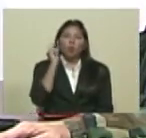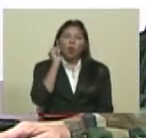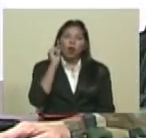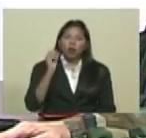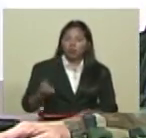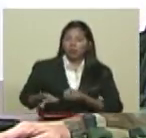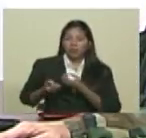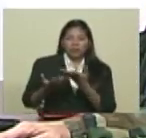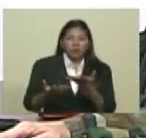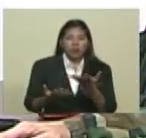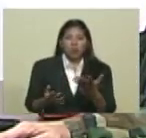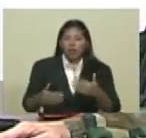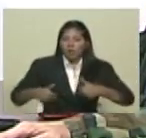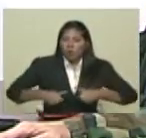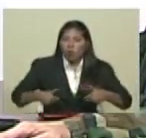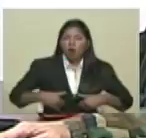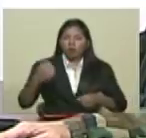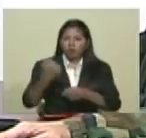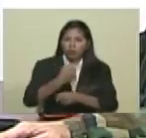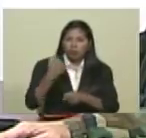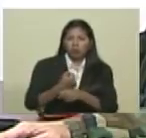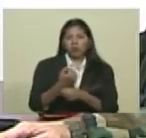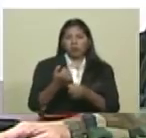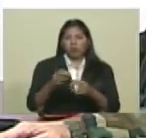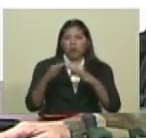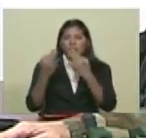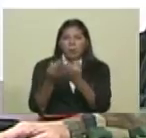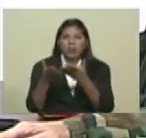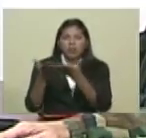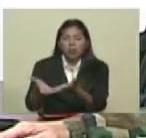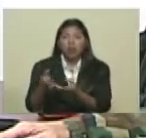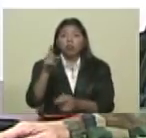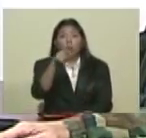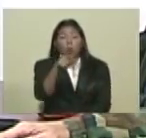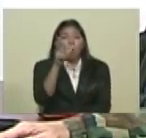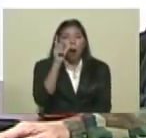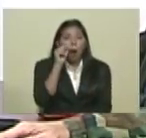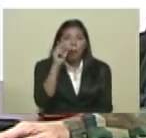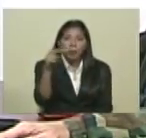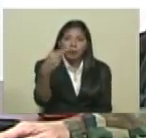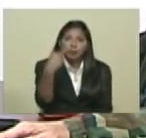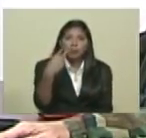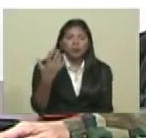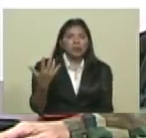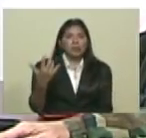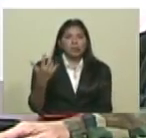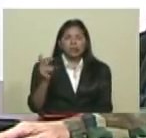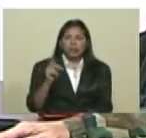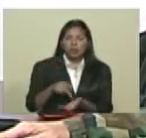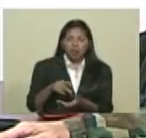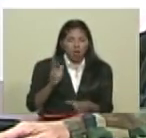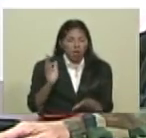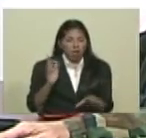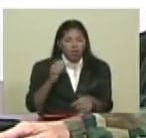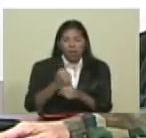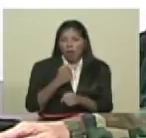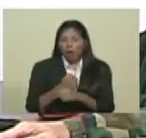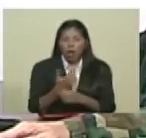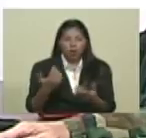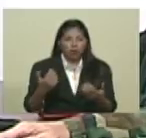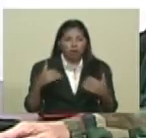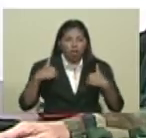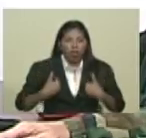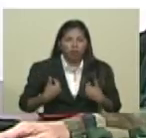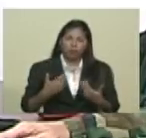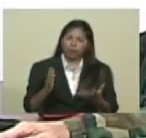tus nietas, tus hijas. A ti, hombre trabajador, compañero. Así estés llegando del trabajo a esta hora, ¿no? Échate